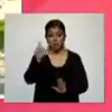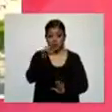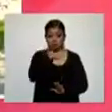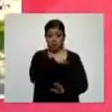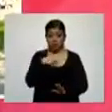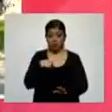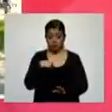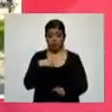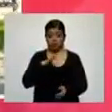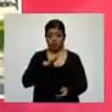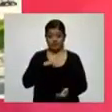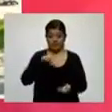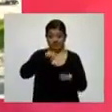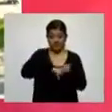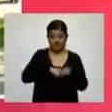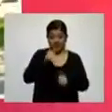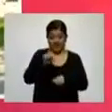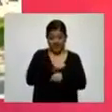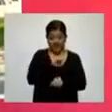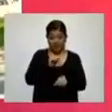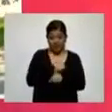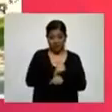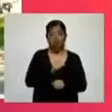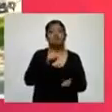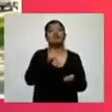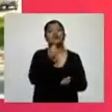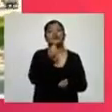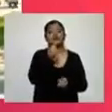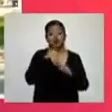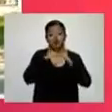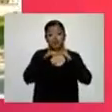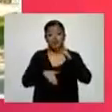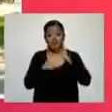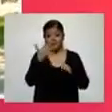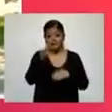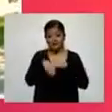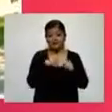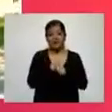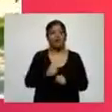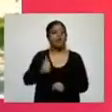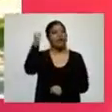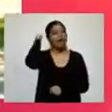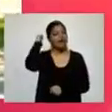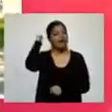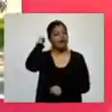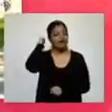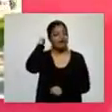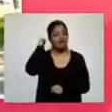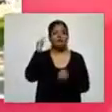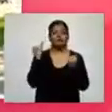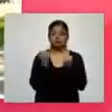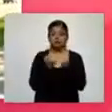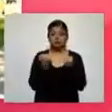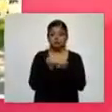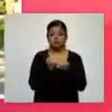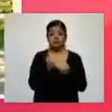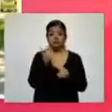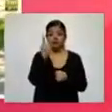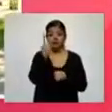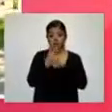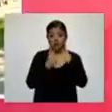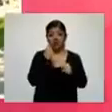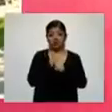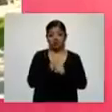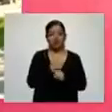al interior de ese vehículo, los niños menores de 10 años vayan en el asiento trasero. Que los que sean menores de